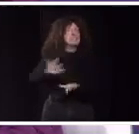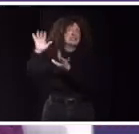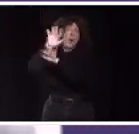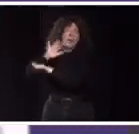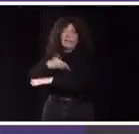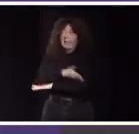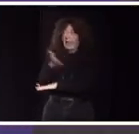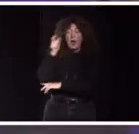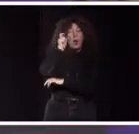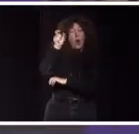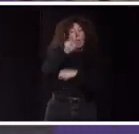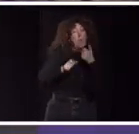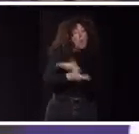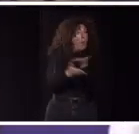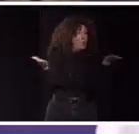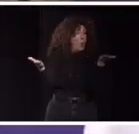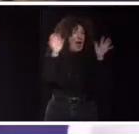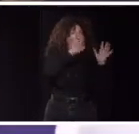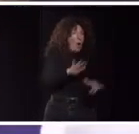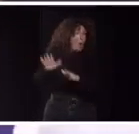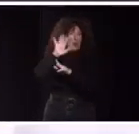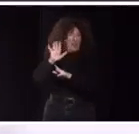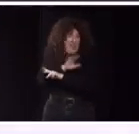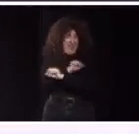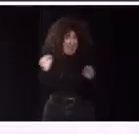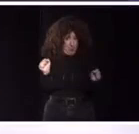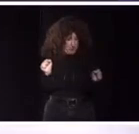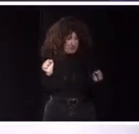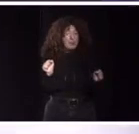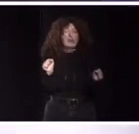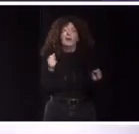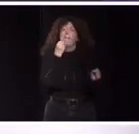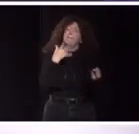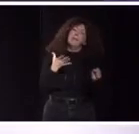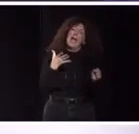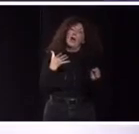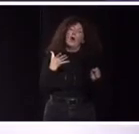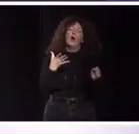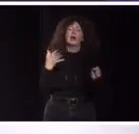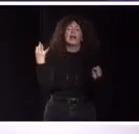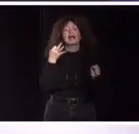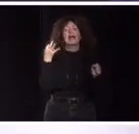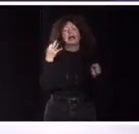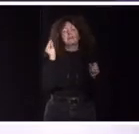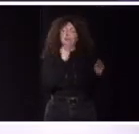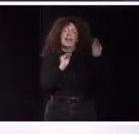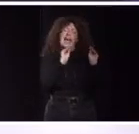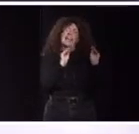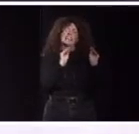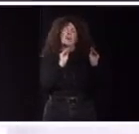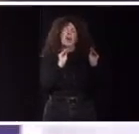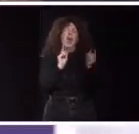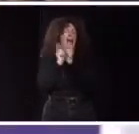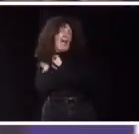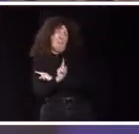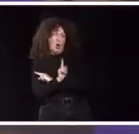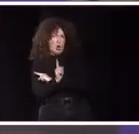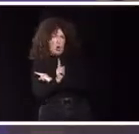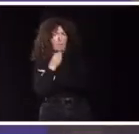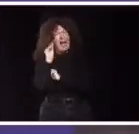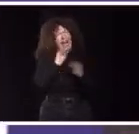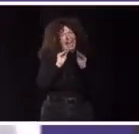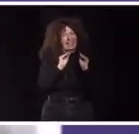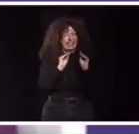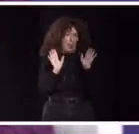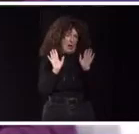populares, a nuestros pueblos, de que es mejor restauración que cambio, lo único que son capaces de hacer